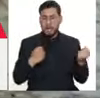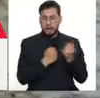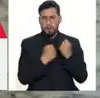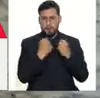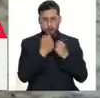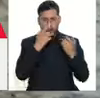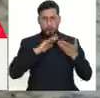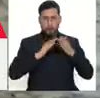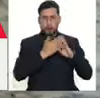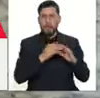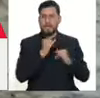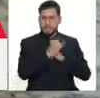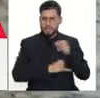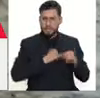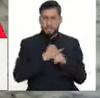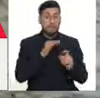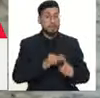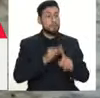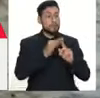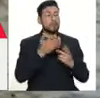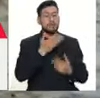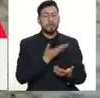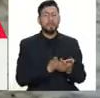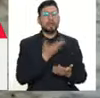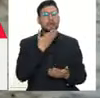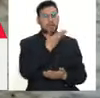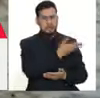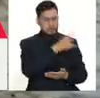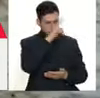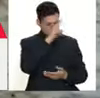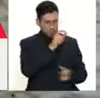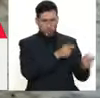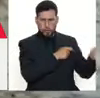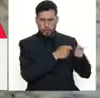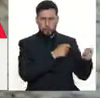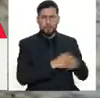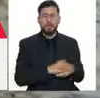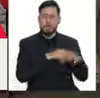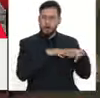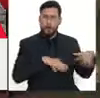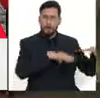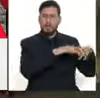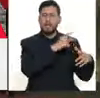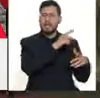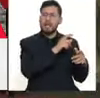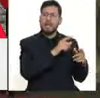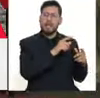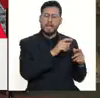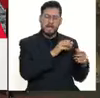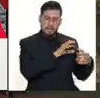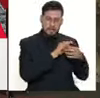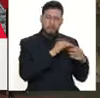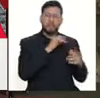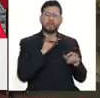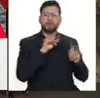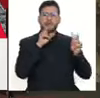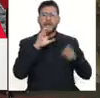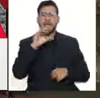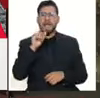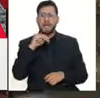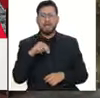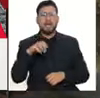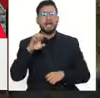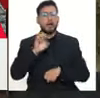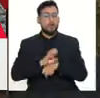de la comunidad internacional y de manera especial de la República del Perú, tanto a nivel bilateral como en el marco de la CAN.